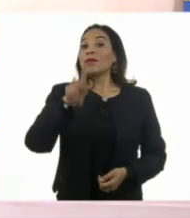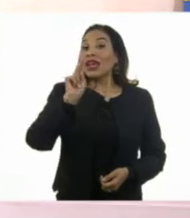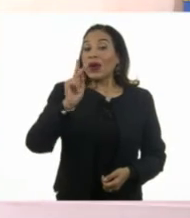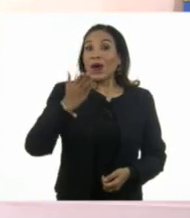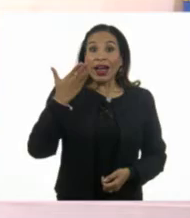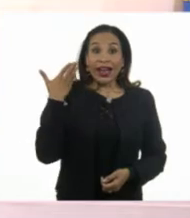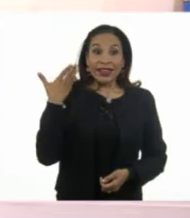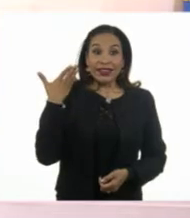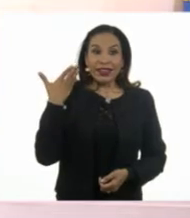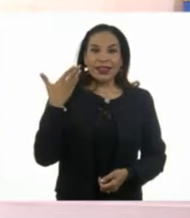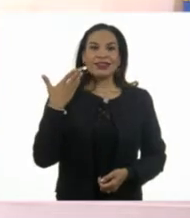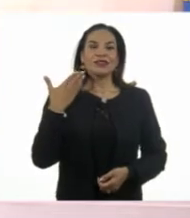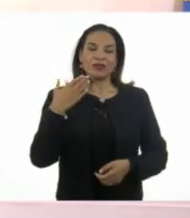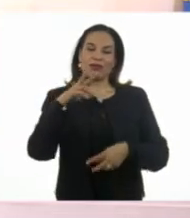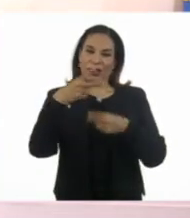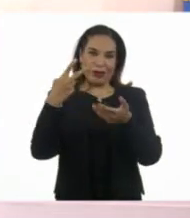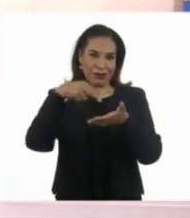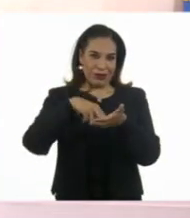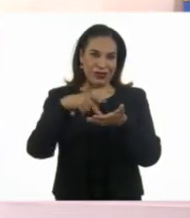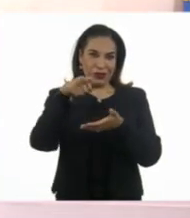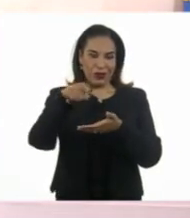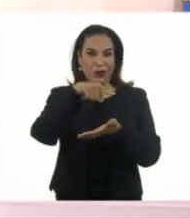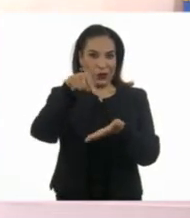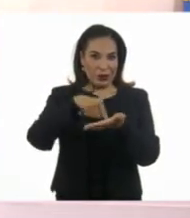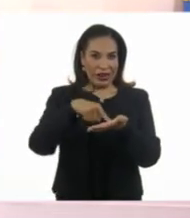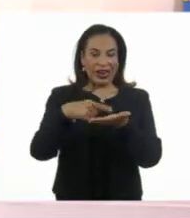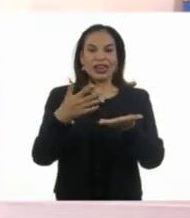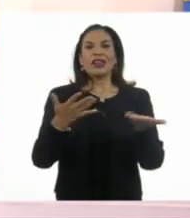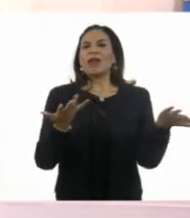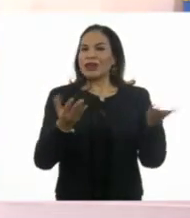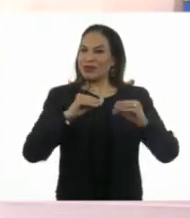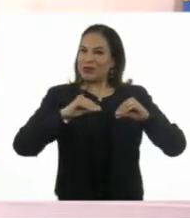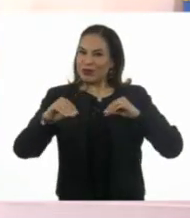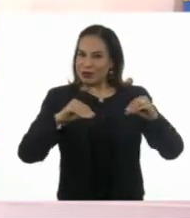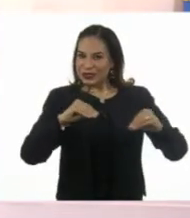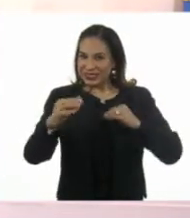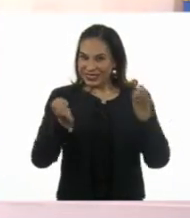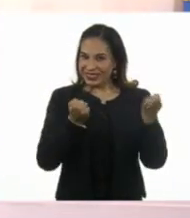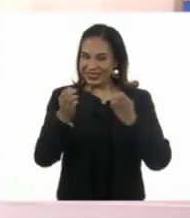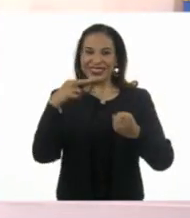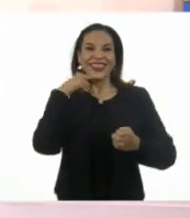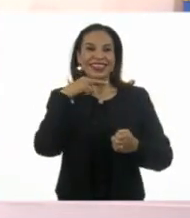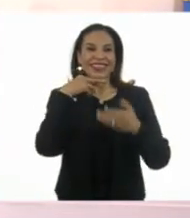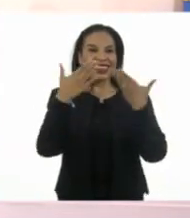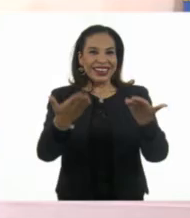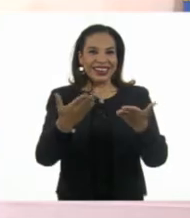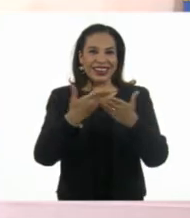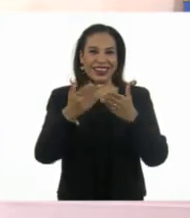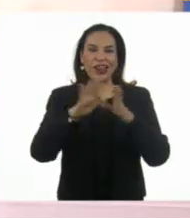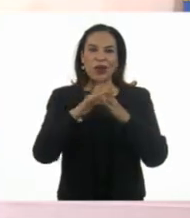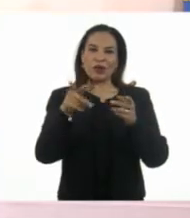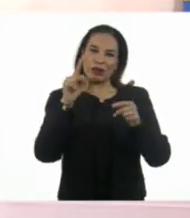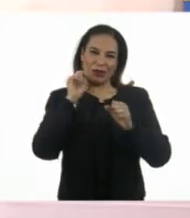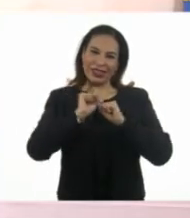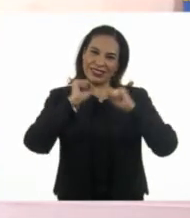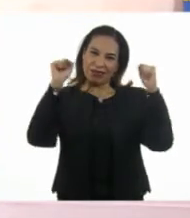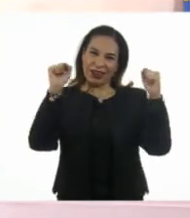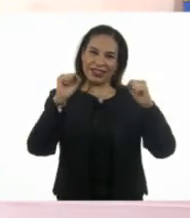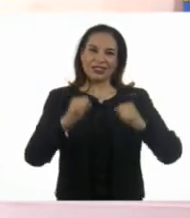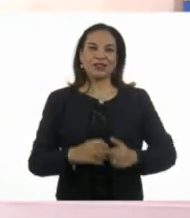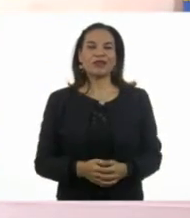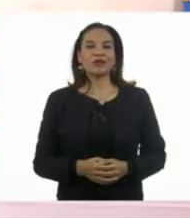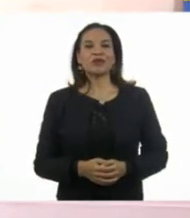Pero antes, vamos a levantarnos todos de su lugar y a movernos. Rápidamente, estiramos los brazos.